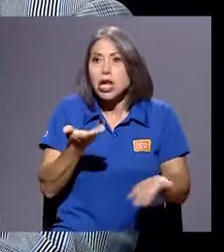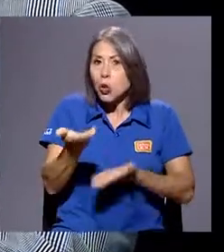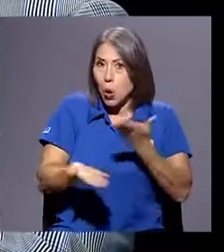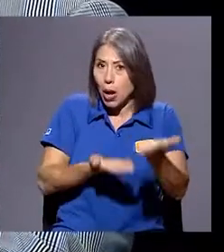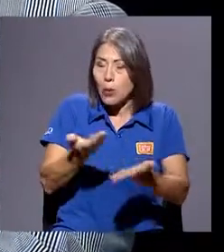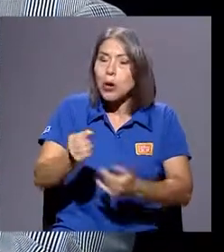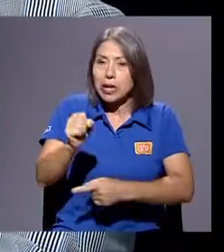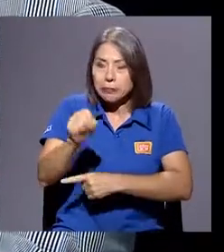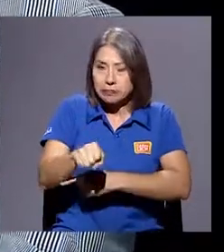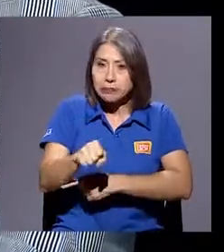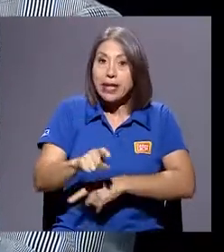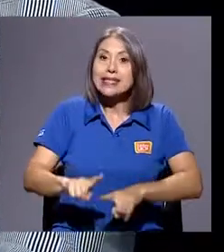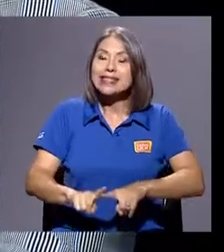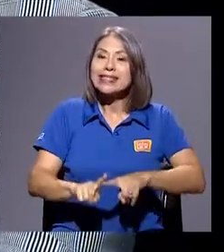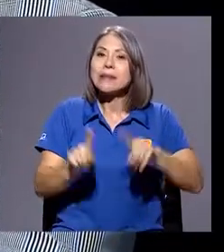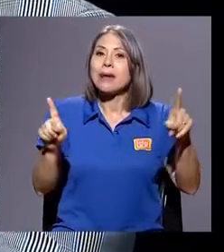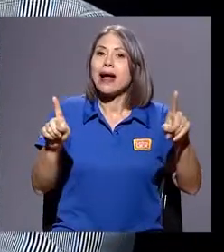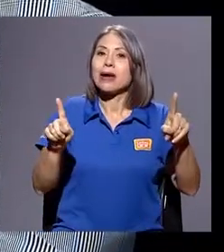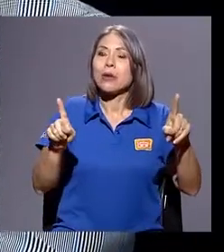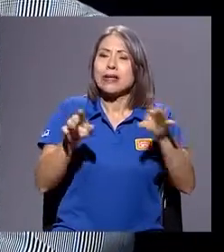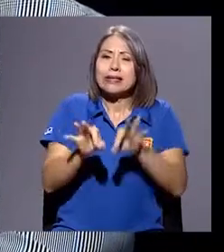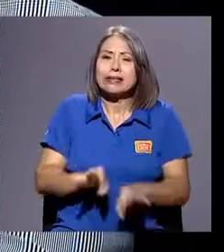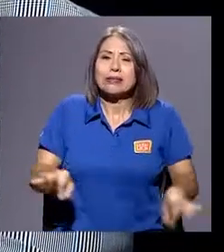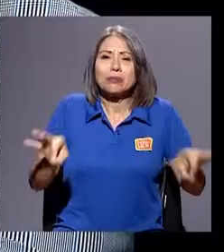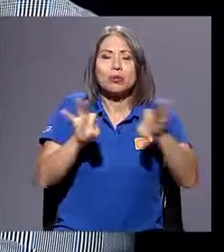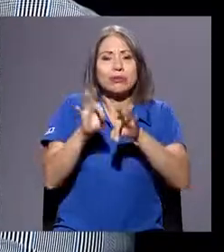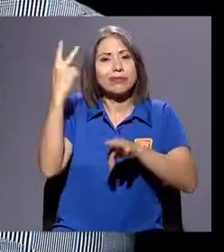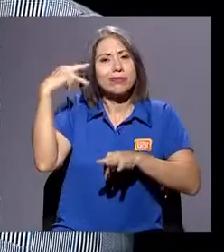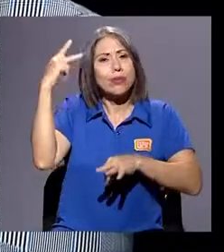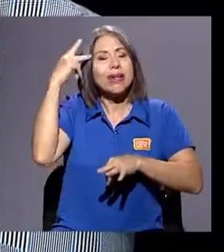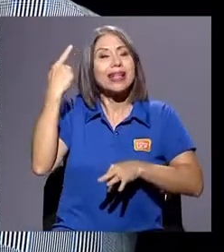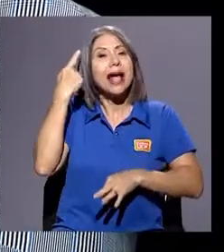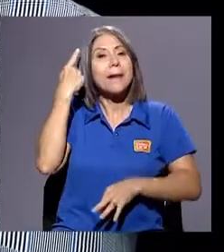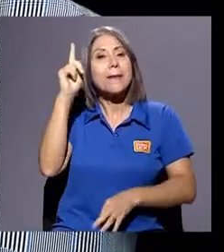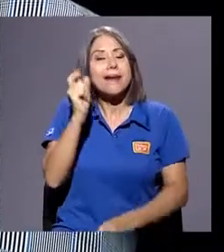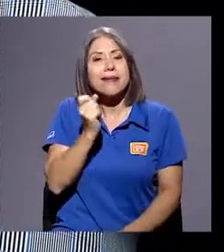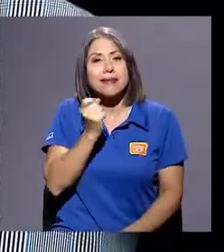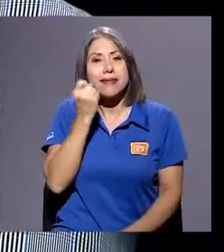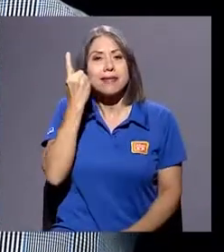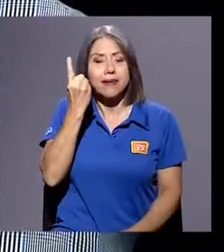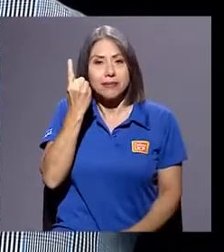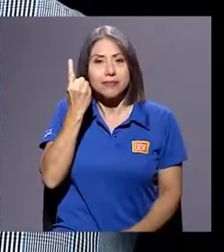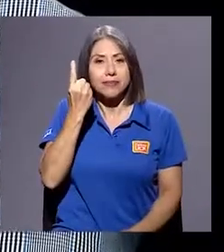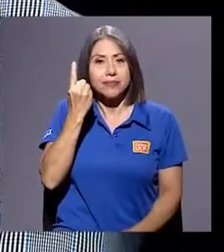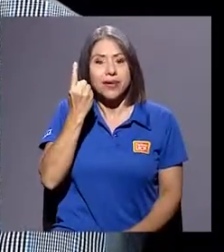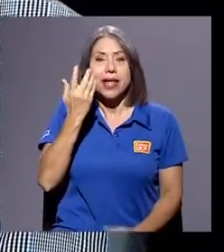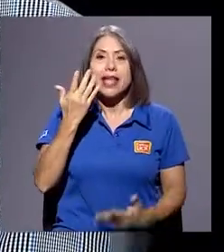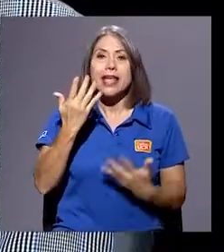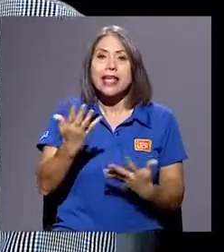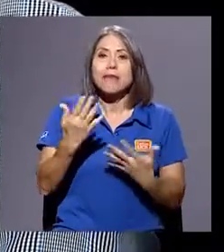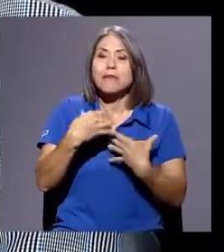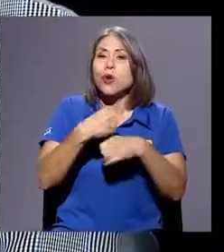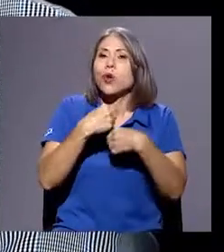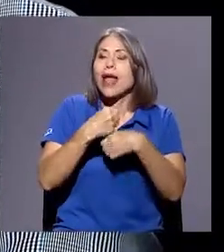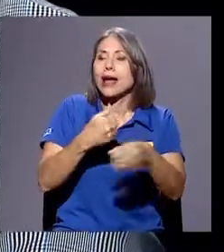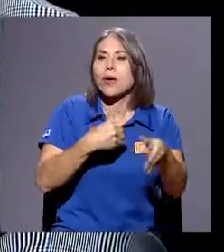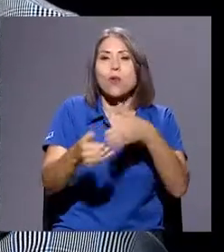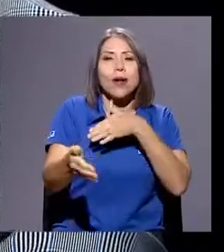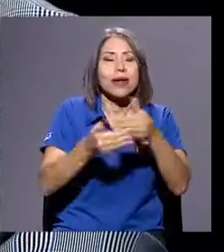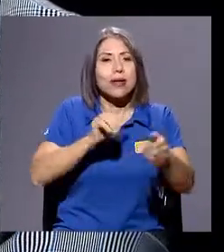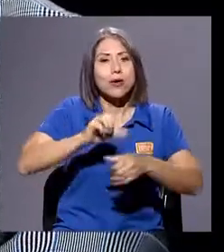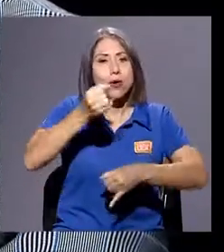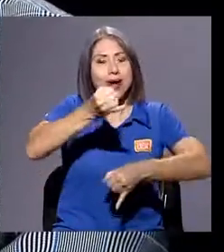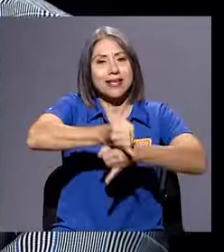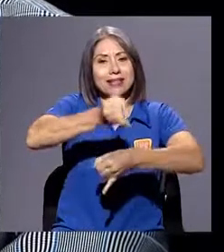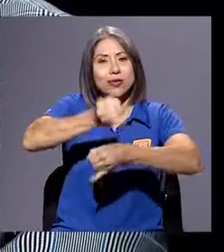Sin embargo, el peso político para entender que lo que haga cualquier otra institución